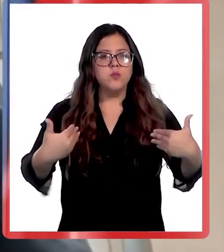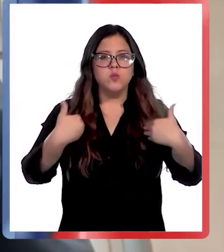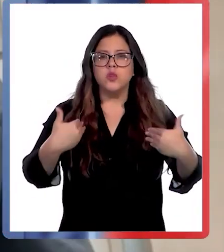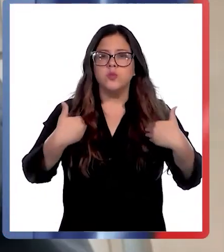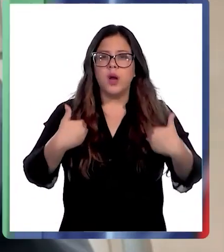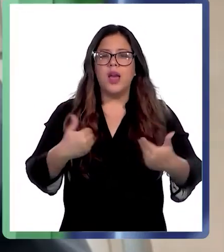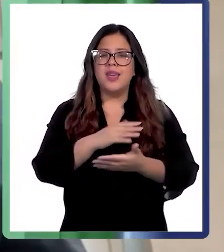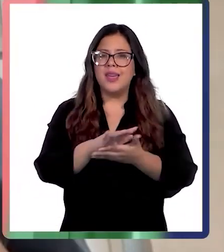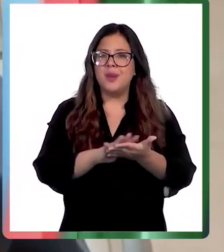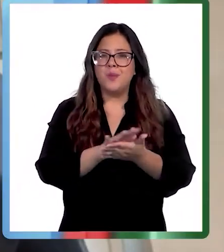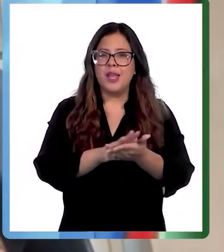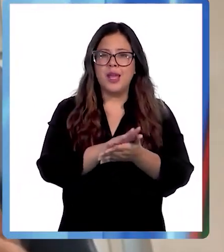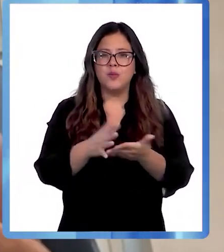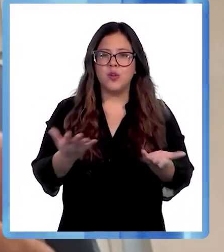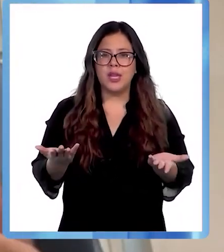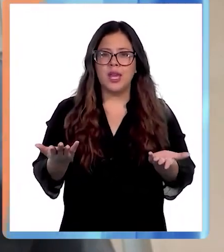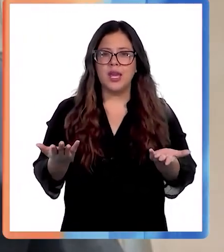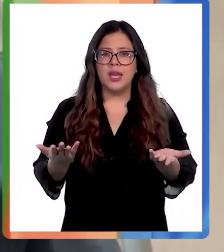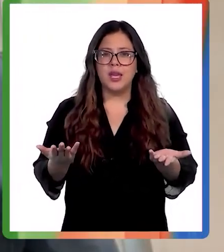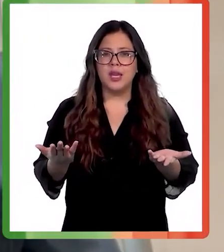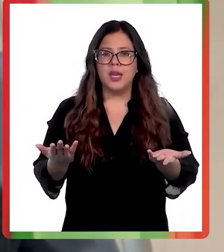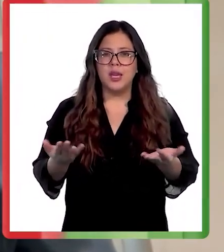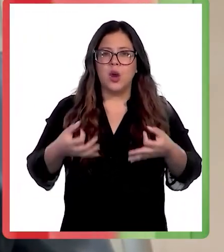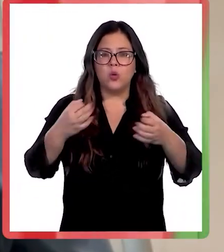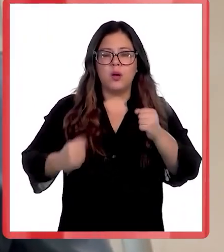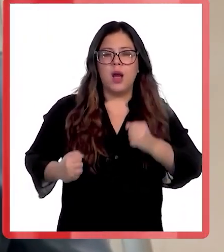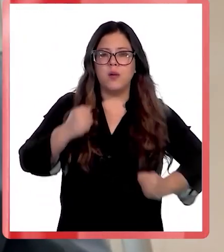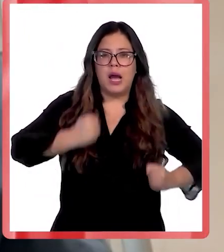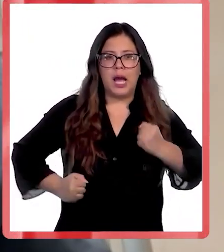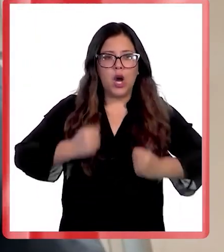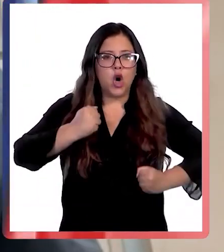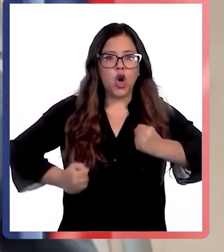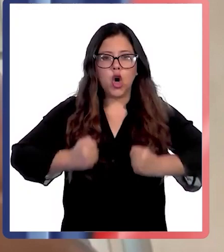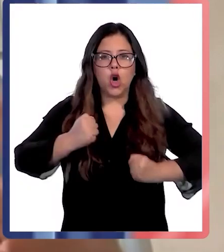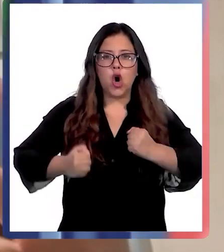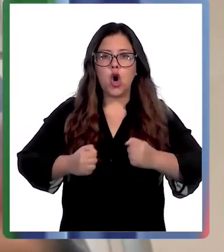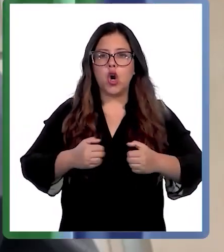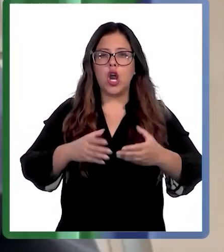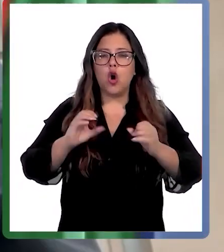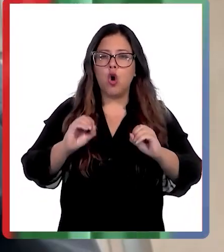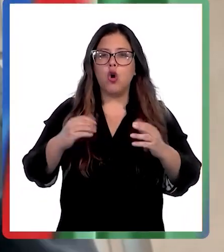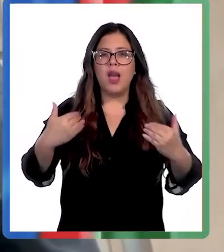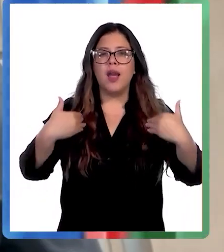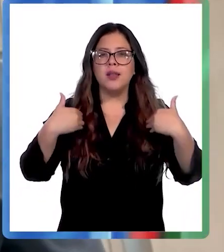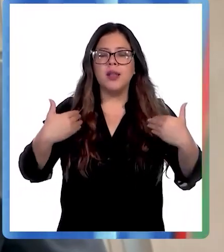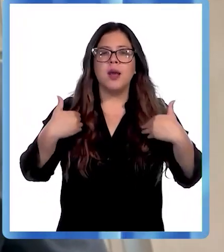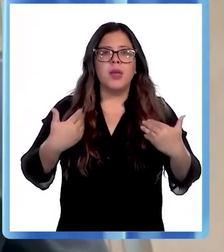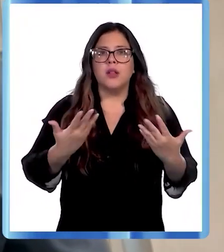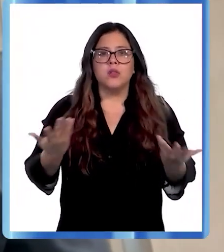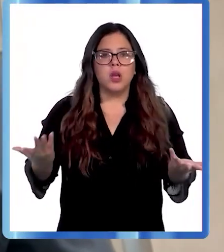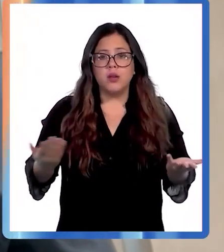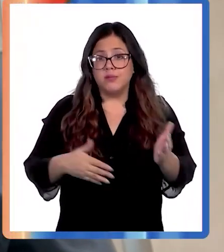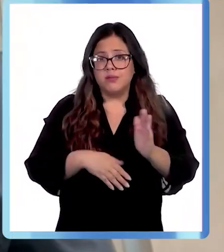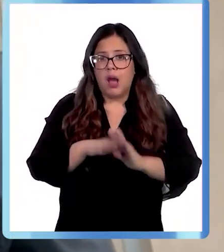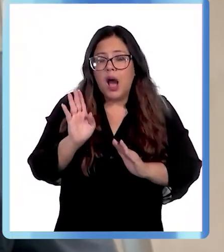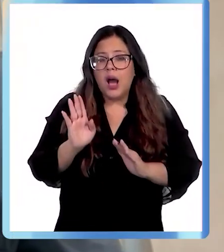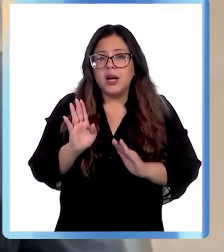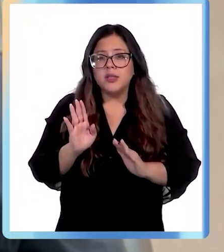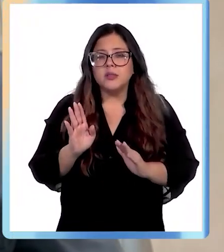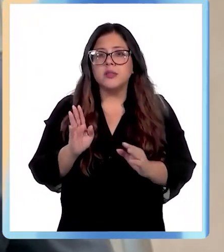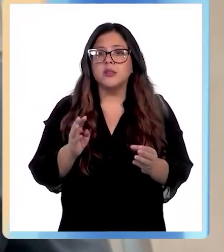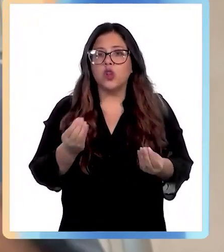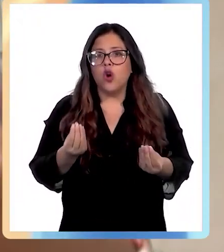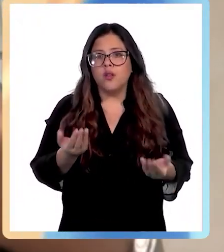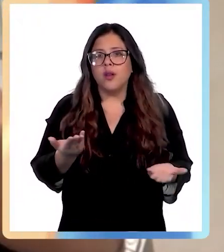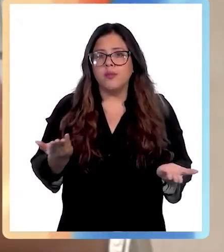por ejemplo, a hacer una maratón, a correr una maratón o a hacer un entrenamiento mayor, pues